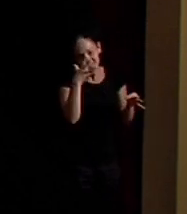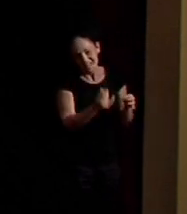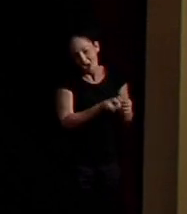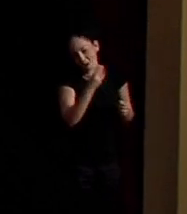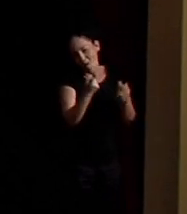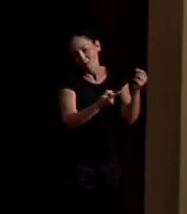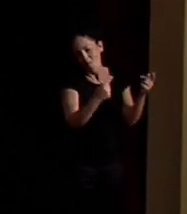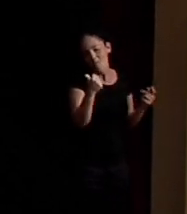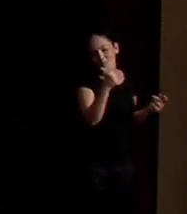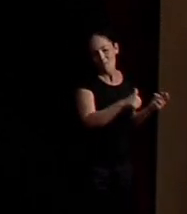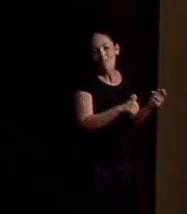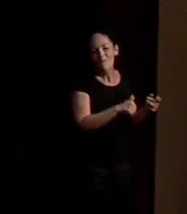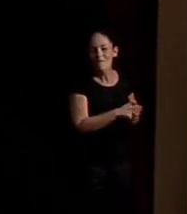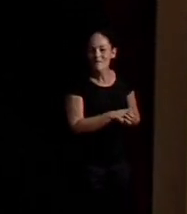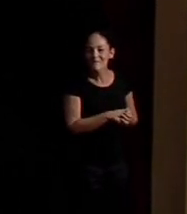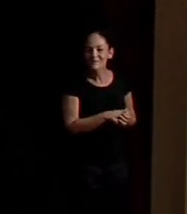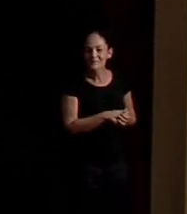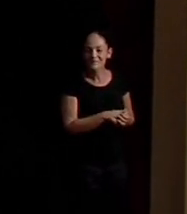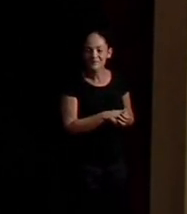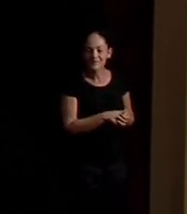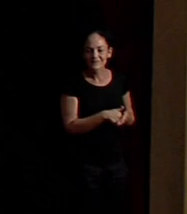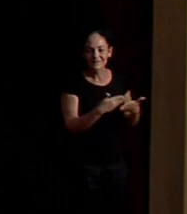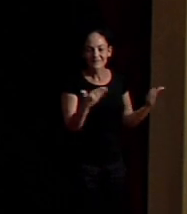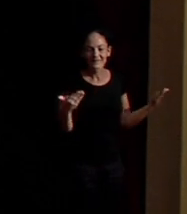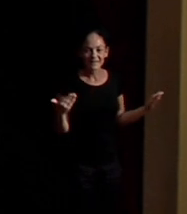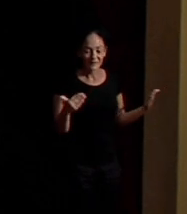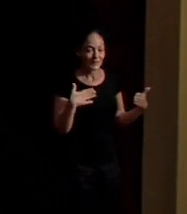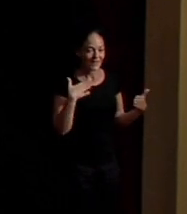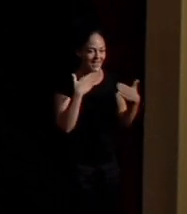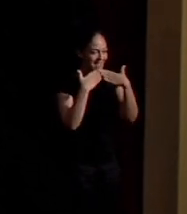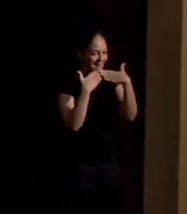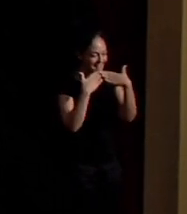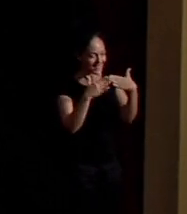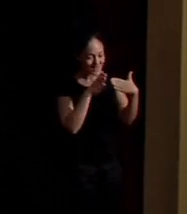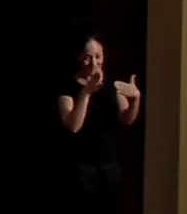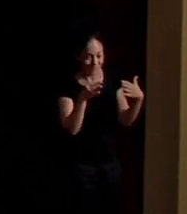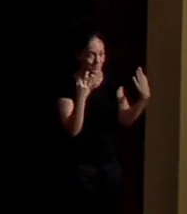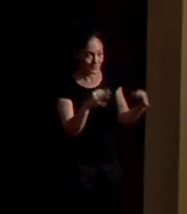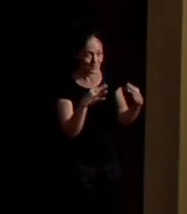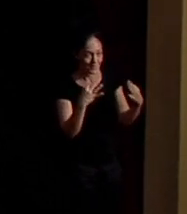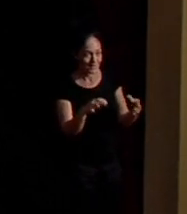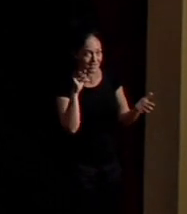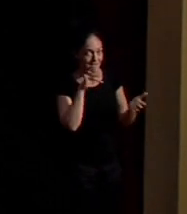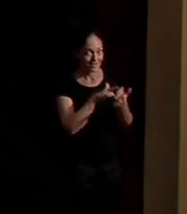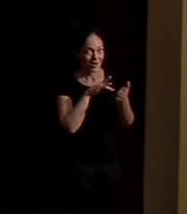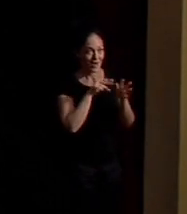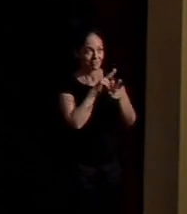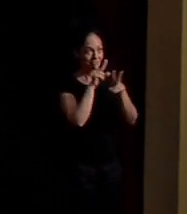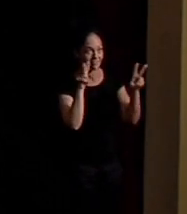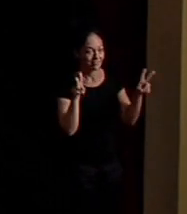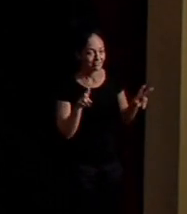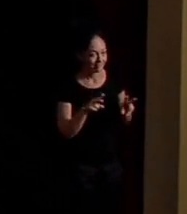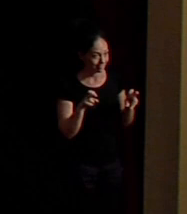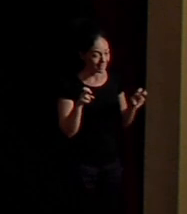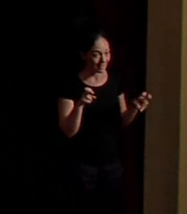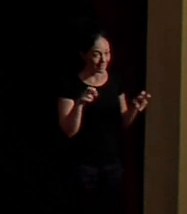algunos hombres en este espacio, lo cual es de agradecer porque habitualmente cuando se habla de estos temas parece como que